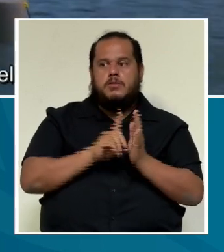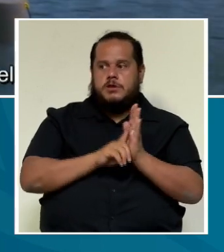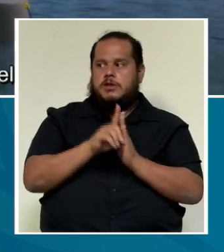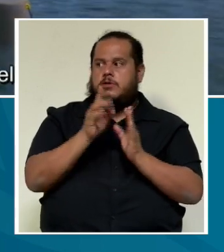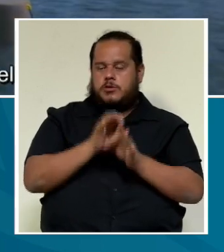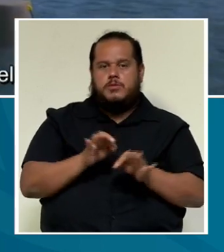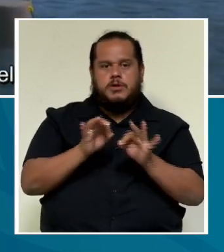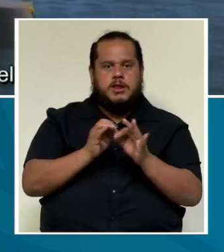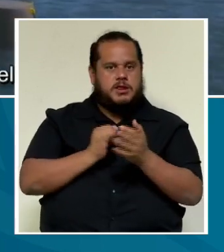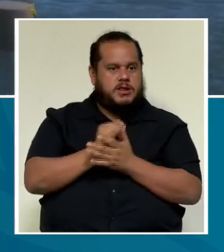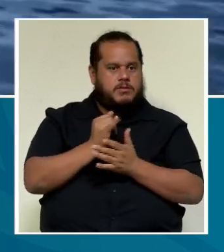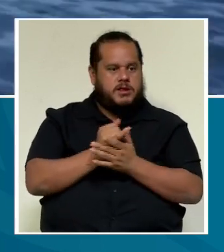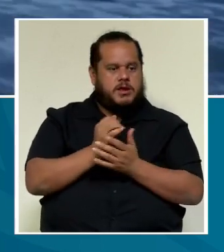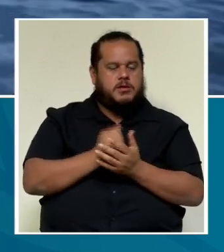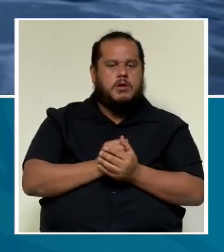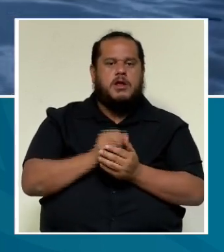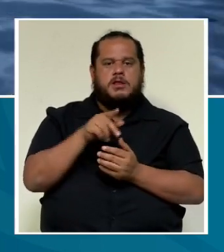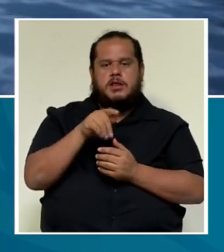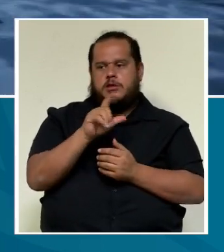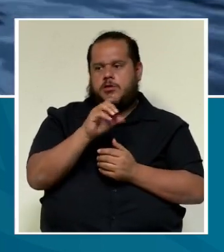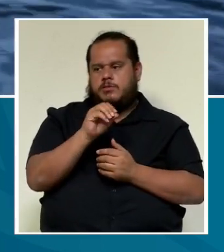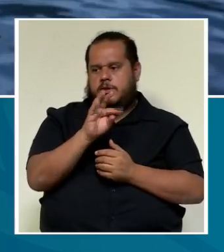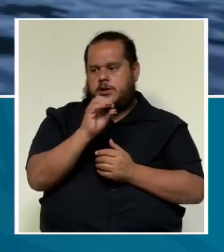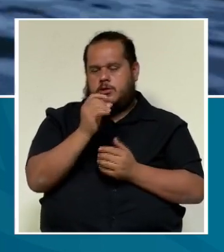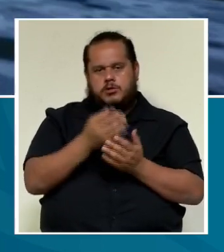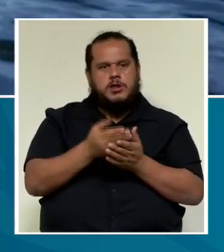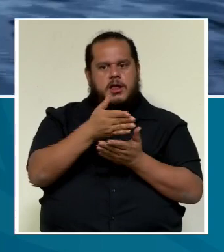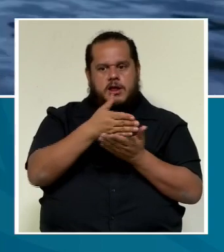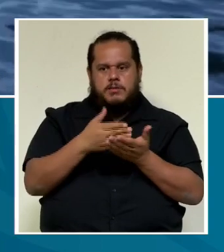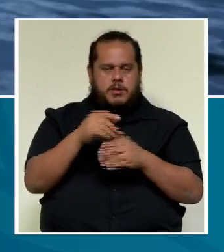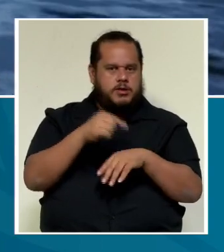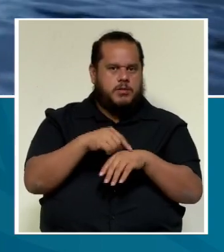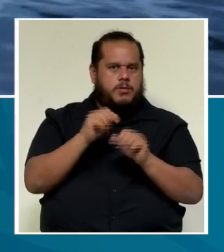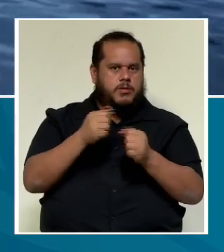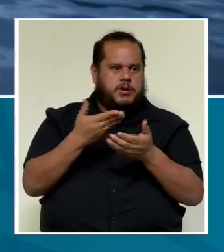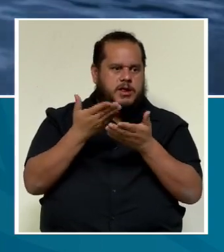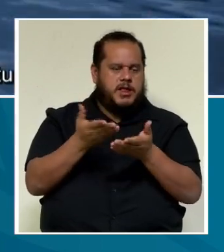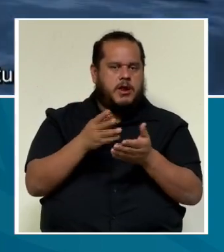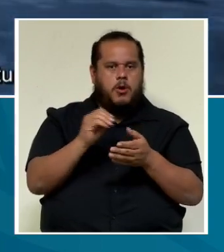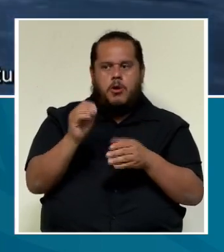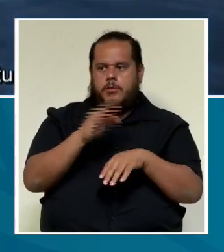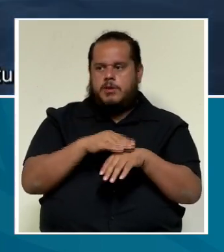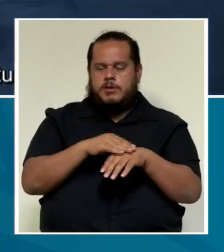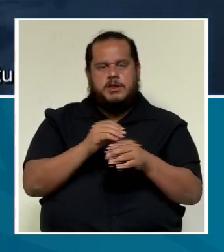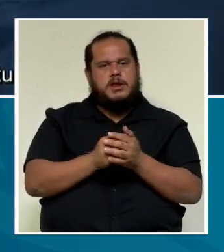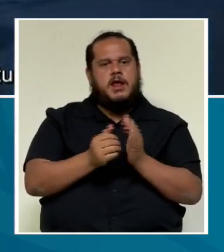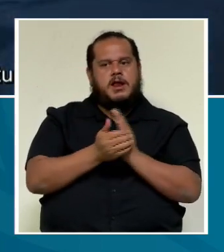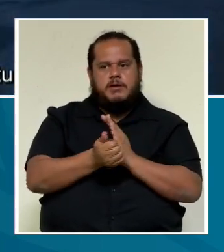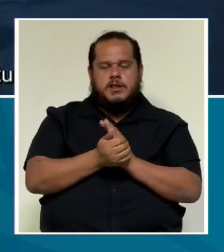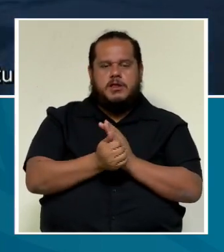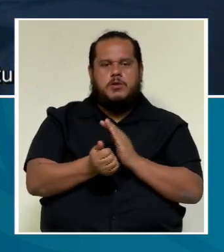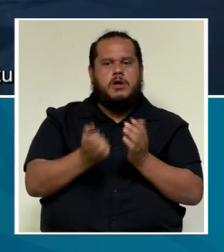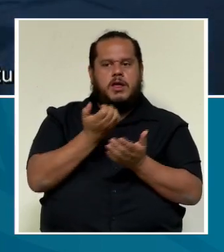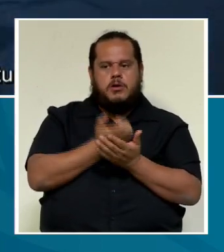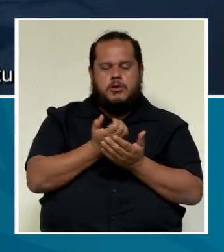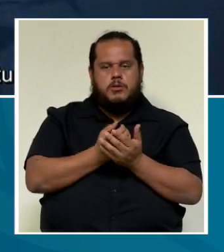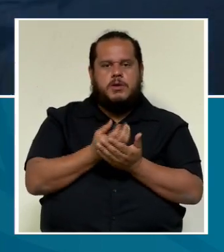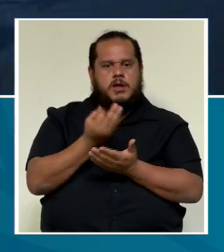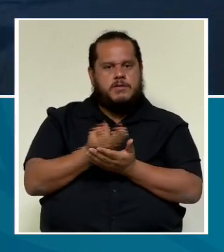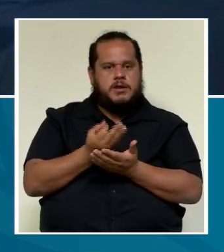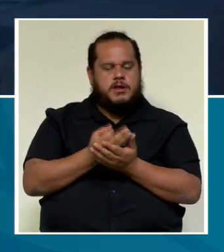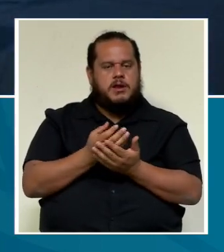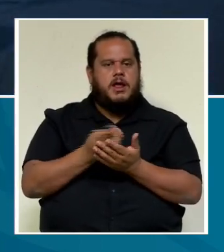de investigación y de proyectos pilotos que en el mediano plazo pues, podrían dar o permitir la habilitación económica y financiera de tecnologías